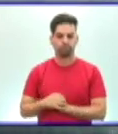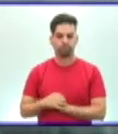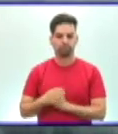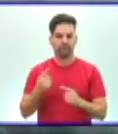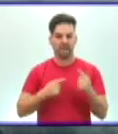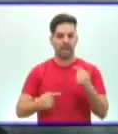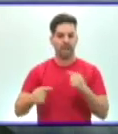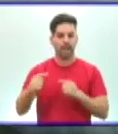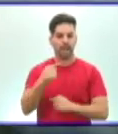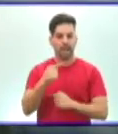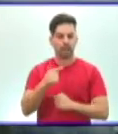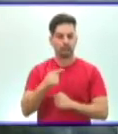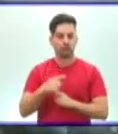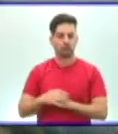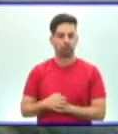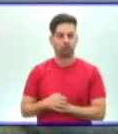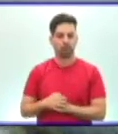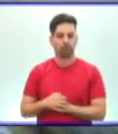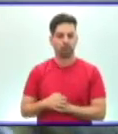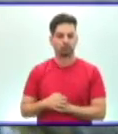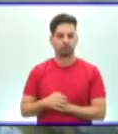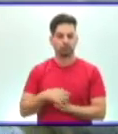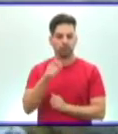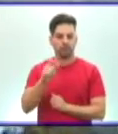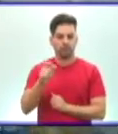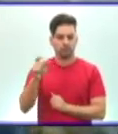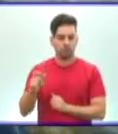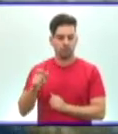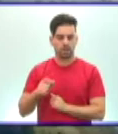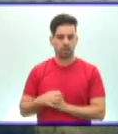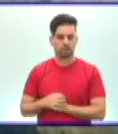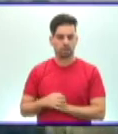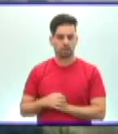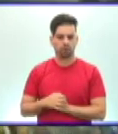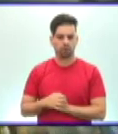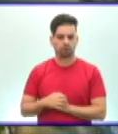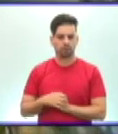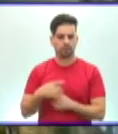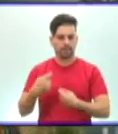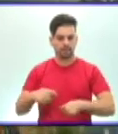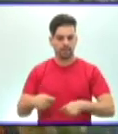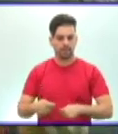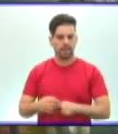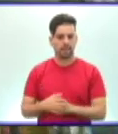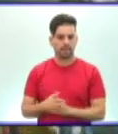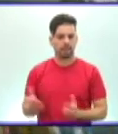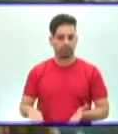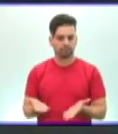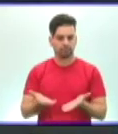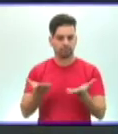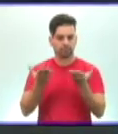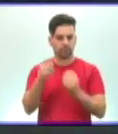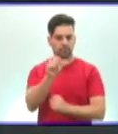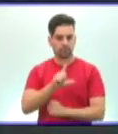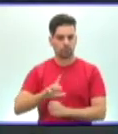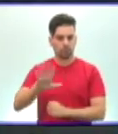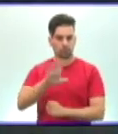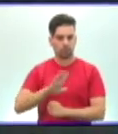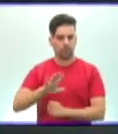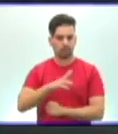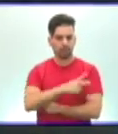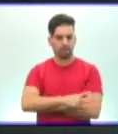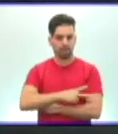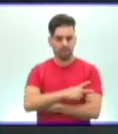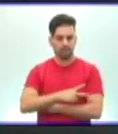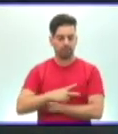sus efectos negativos en el desarrollo económico y social proyectado por el país. Sin embargo,